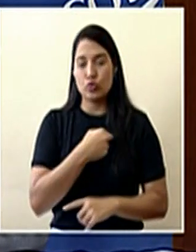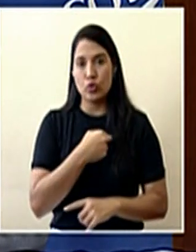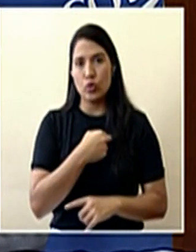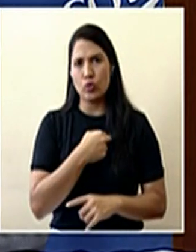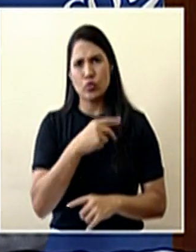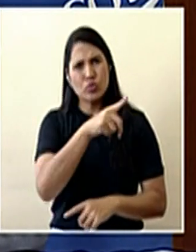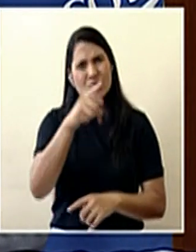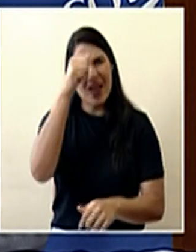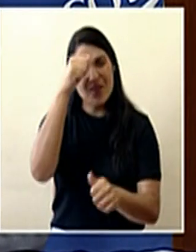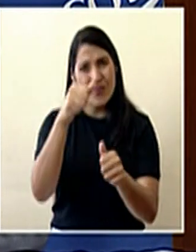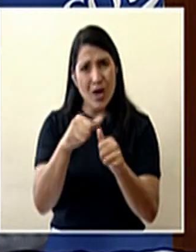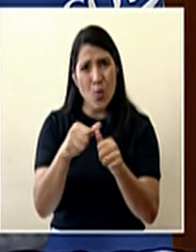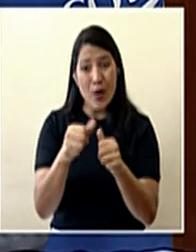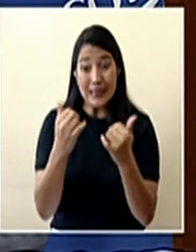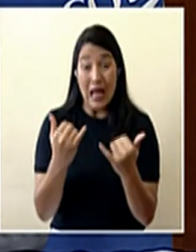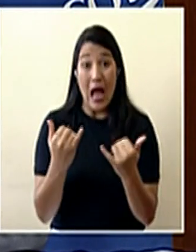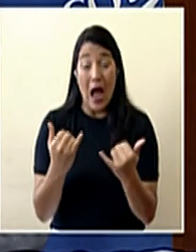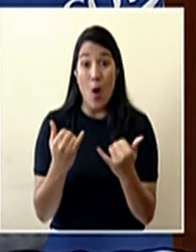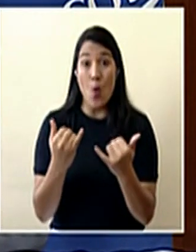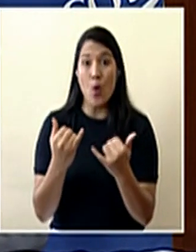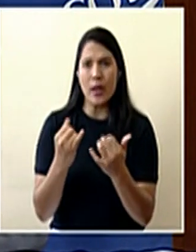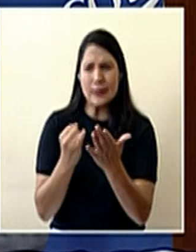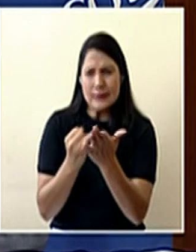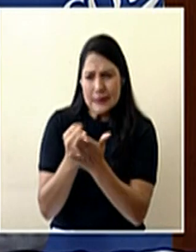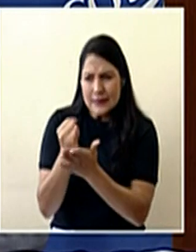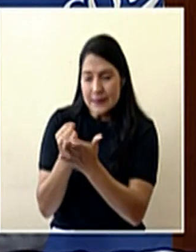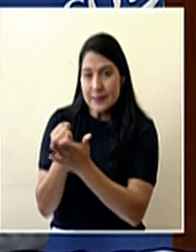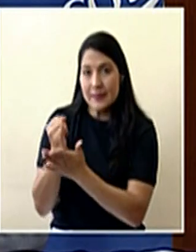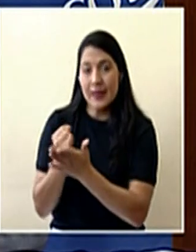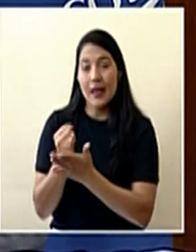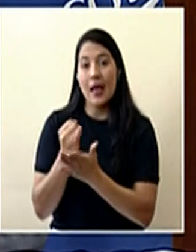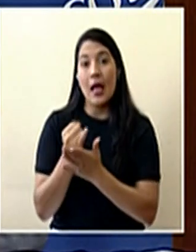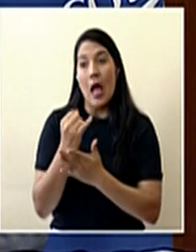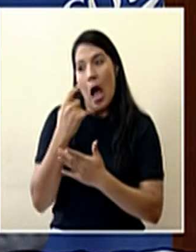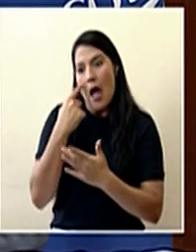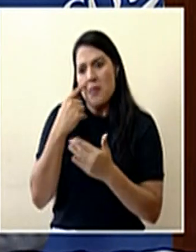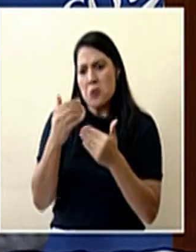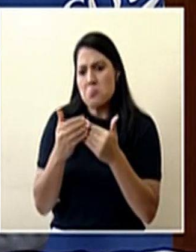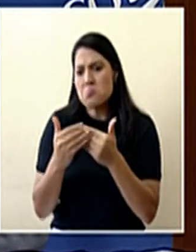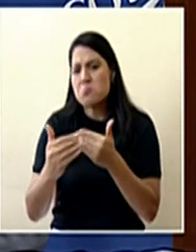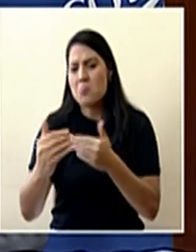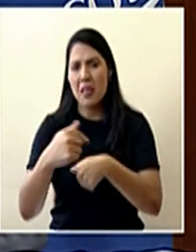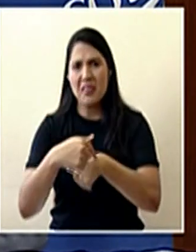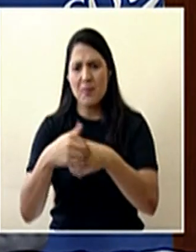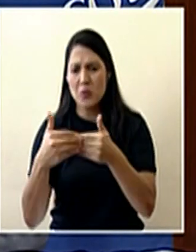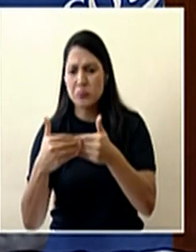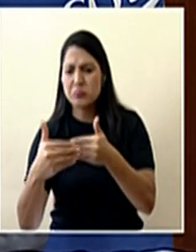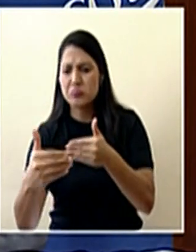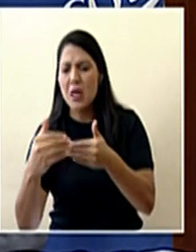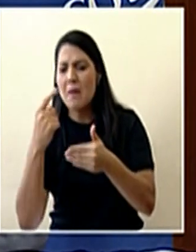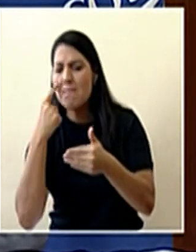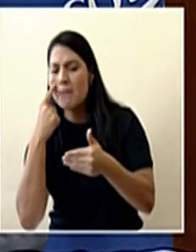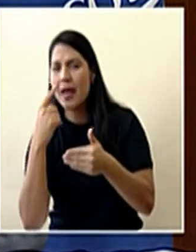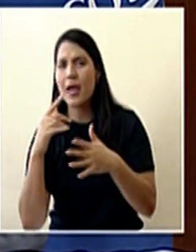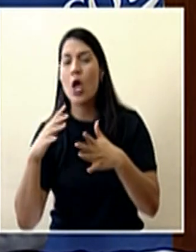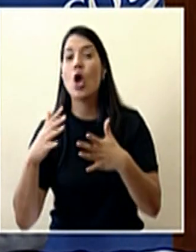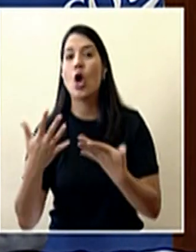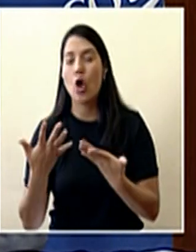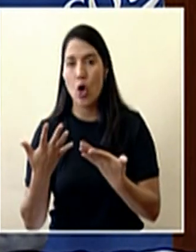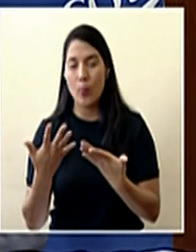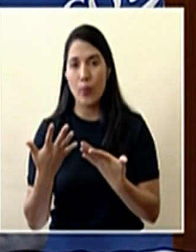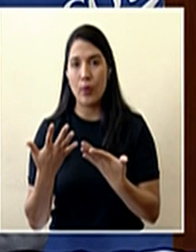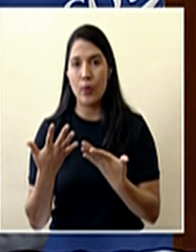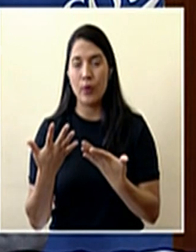que incluso estamos planteando estudios para ver en un tiempo cercano, no muy lejano, para ver también cómo ha estado la